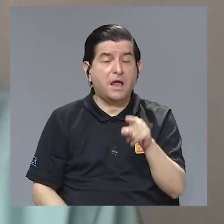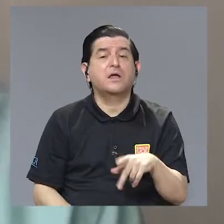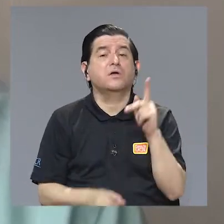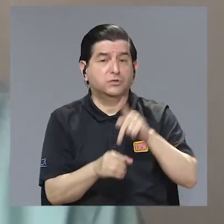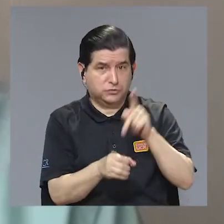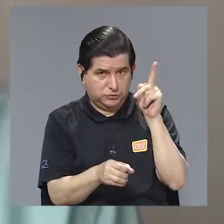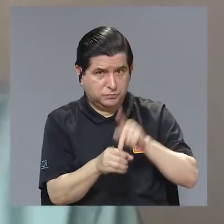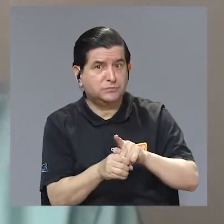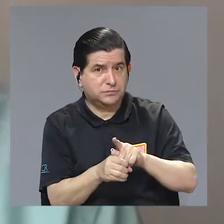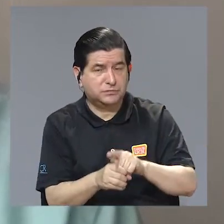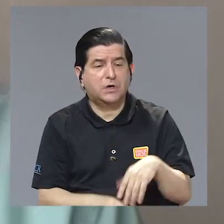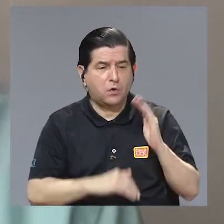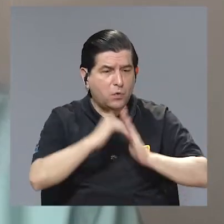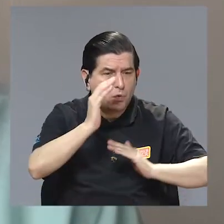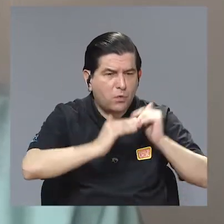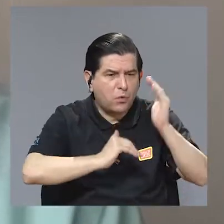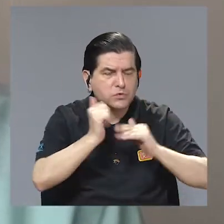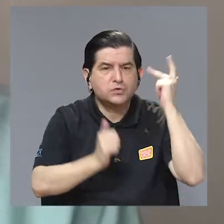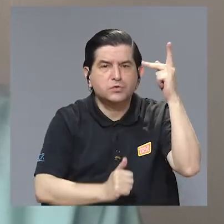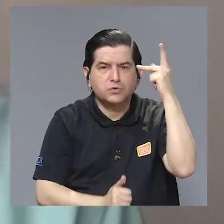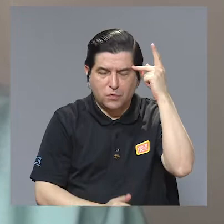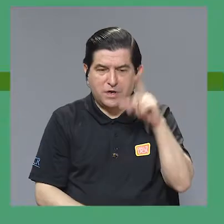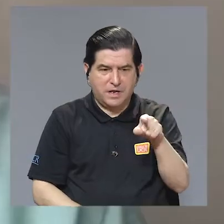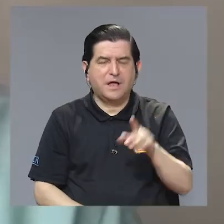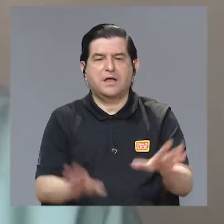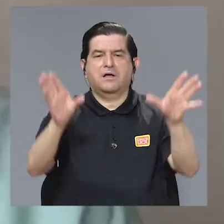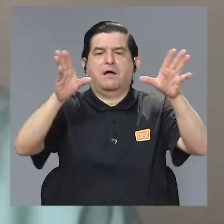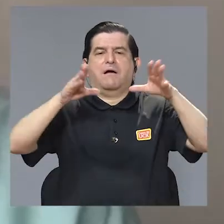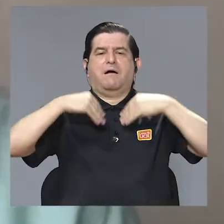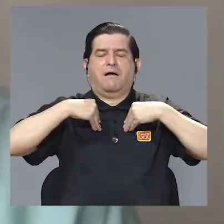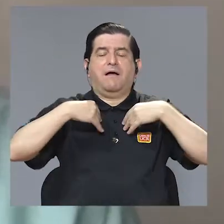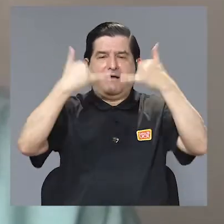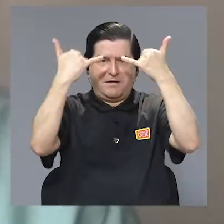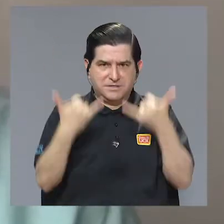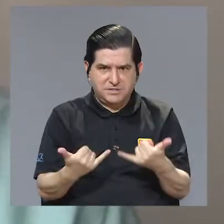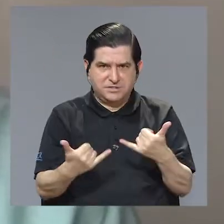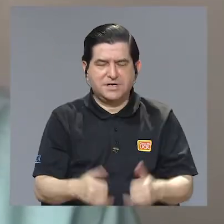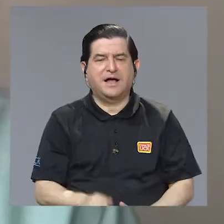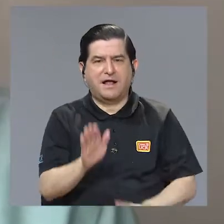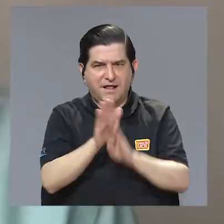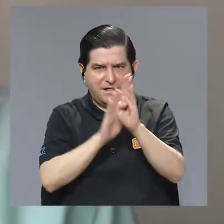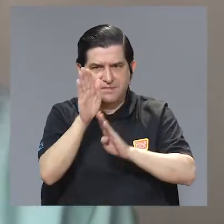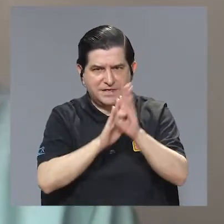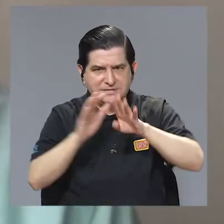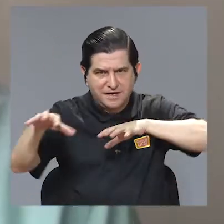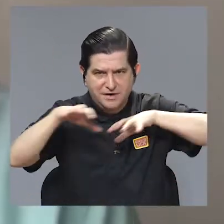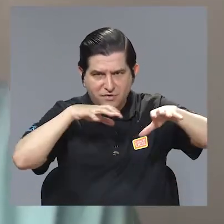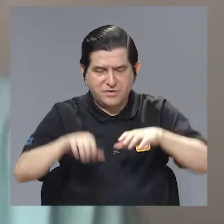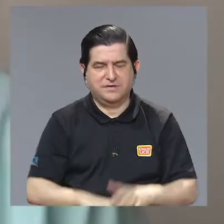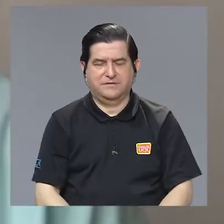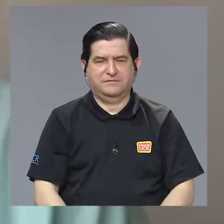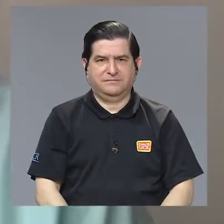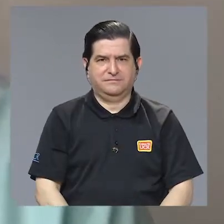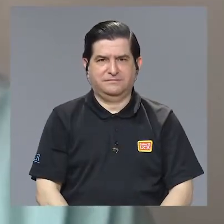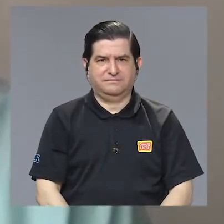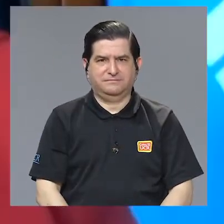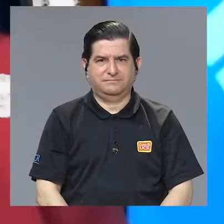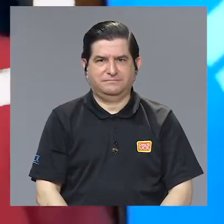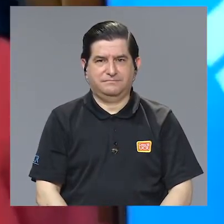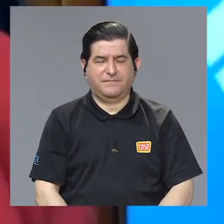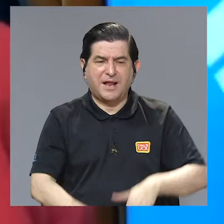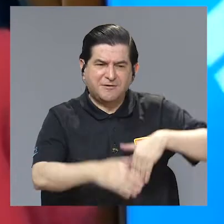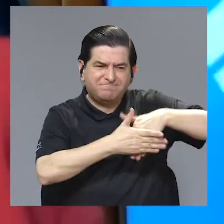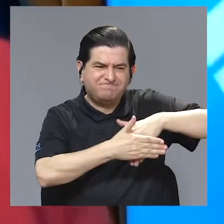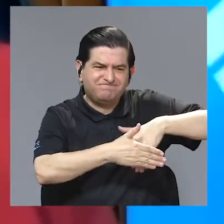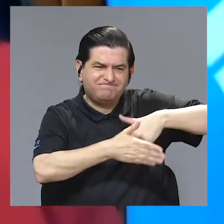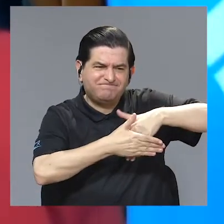que sean parte de la construcción de la política y se apropien de la misma una vez haya que desarrollar estas acciones que te menciono. Lo